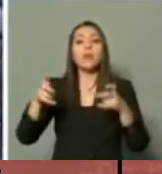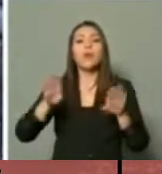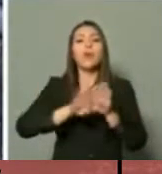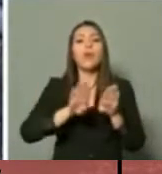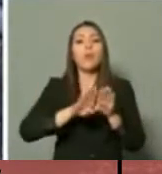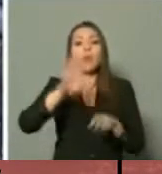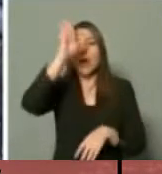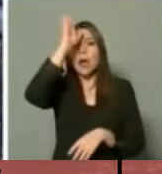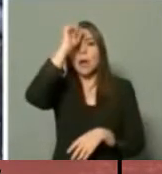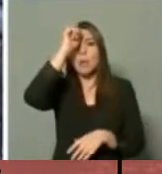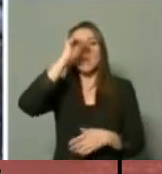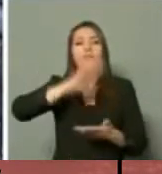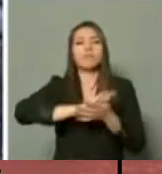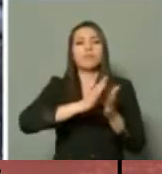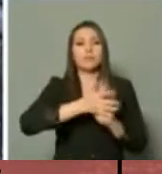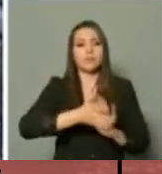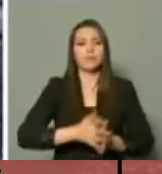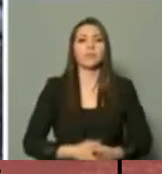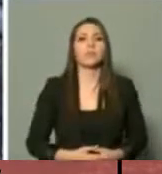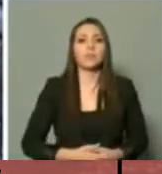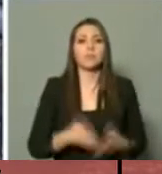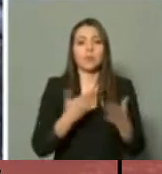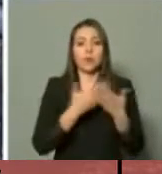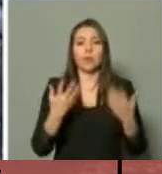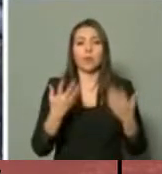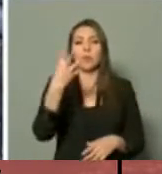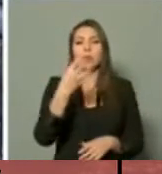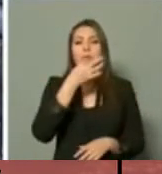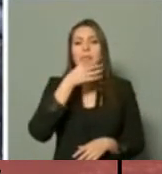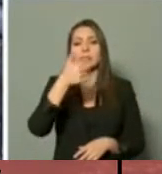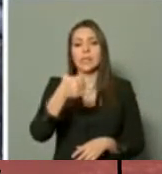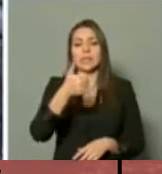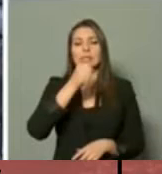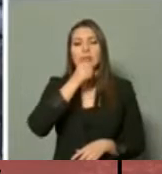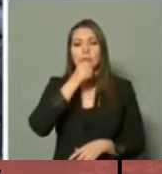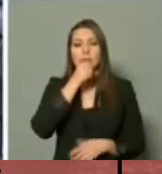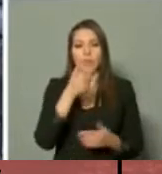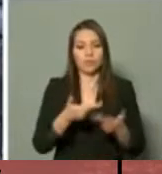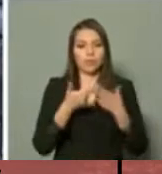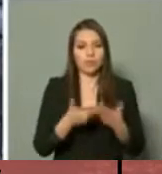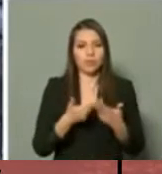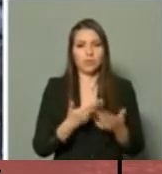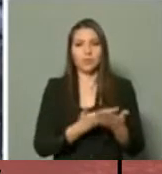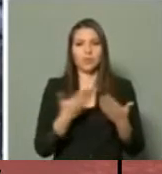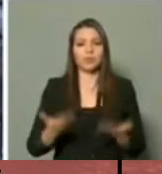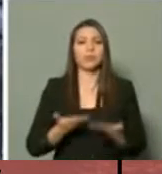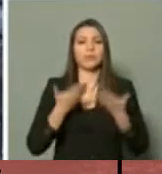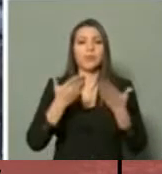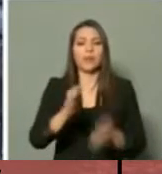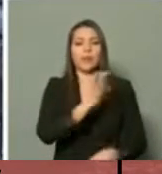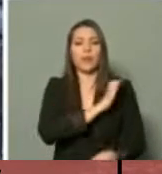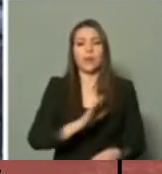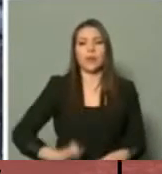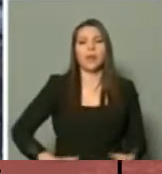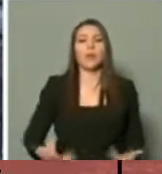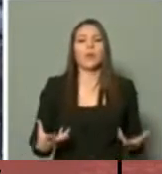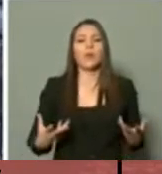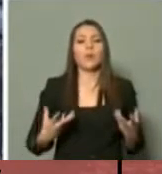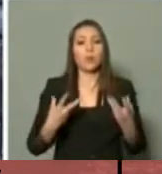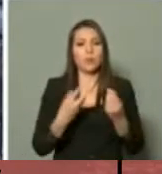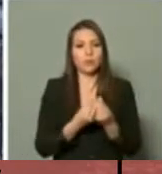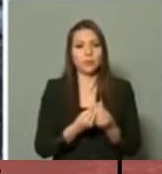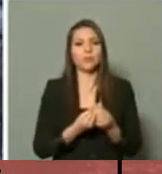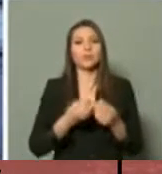le restan 4 minutos con 6 segundos en su bolsa de tiempo. A continuación, tiene el uso de la palabra el candidato de la candidatura común. Juntos haremos